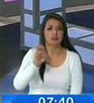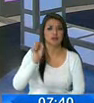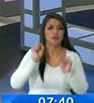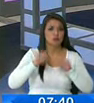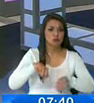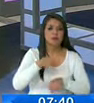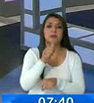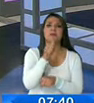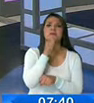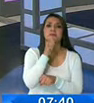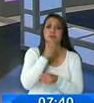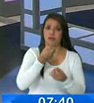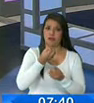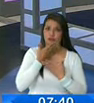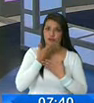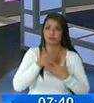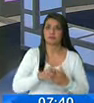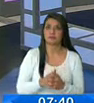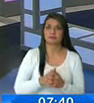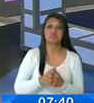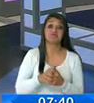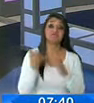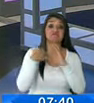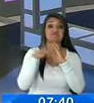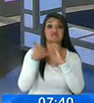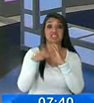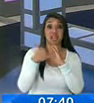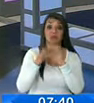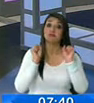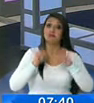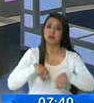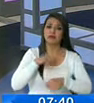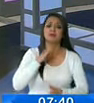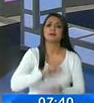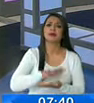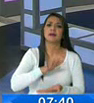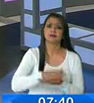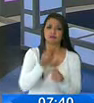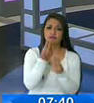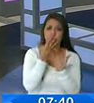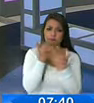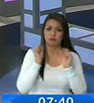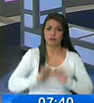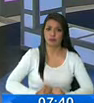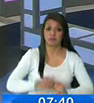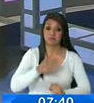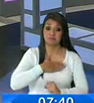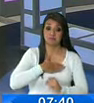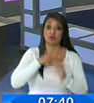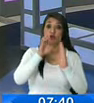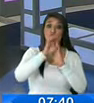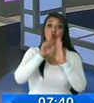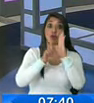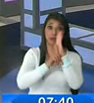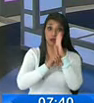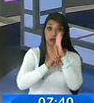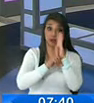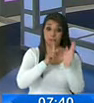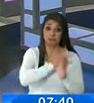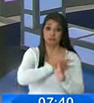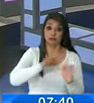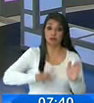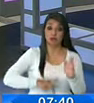tu privacidad. Es un chat que te devuelve a ti tu tranquilidad, porque con un código personal tú lo